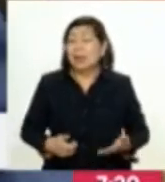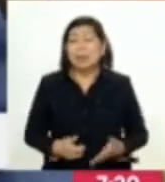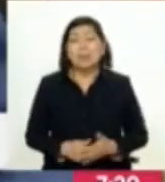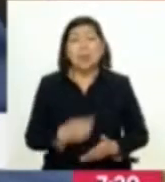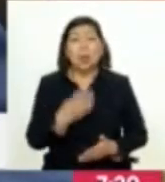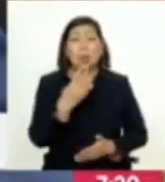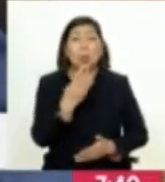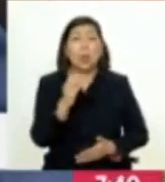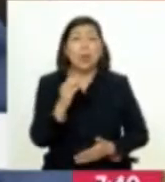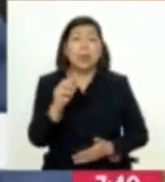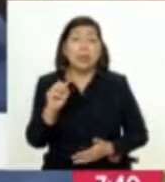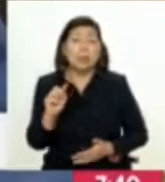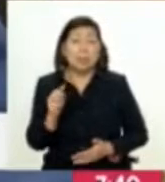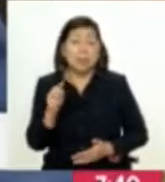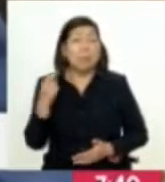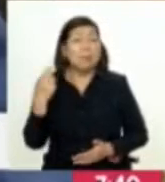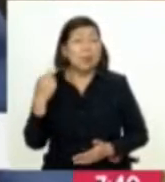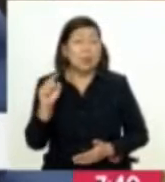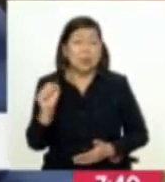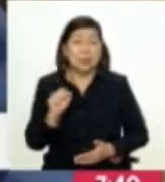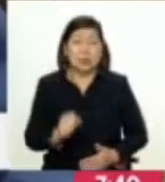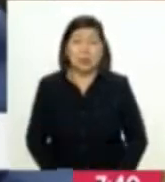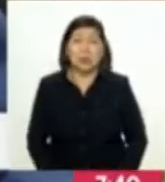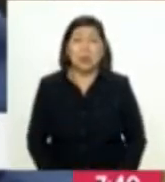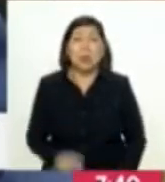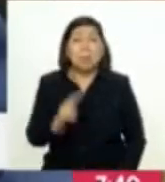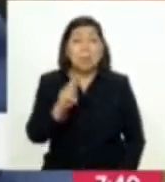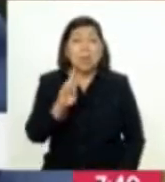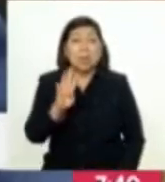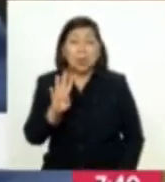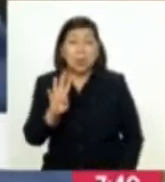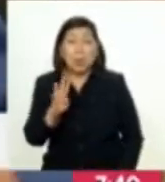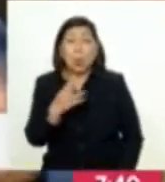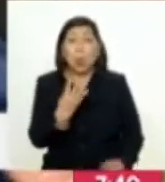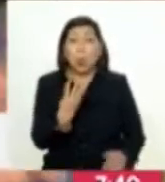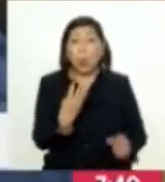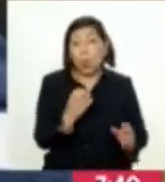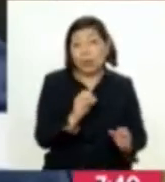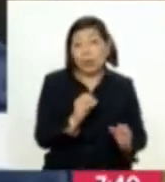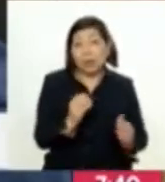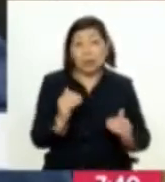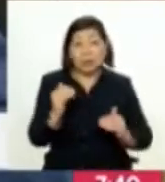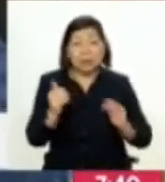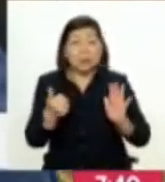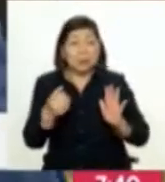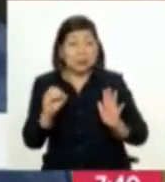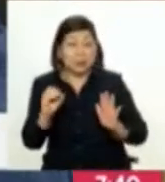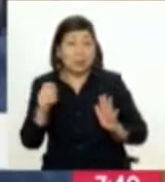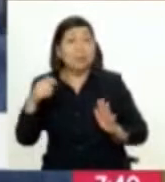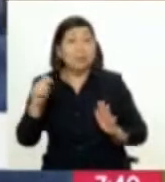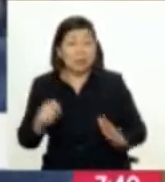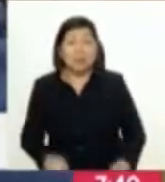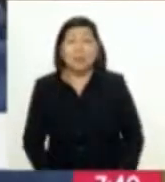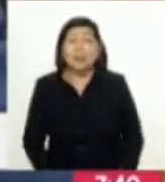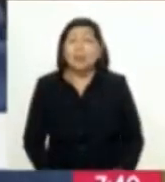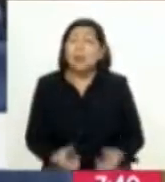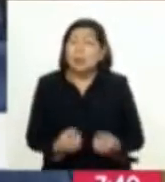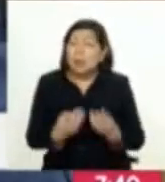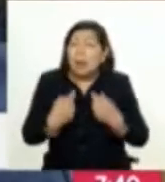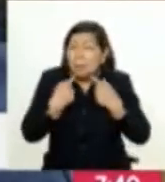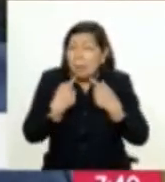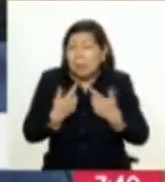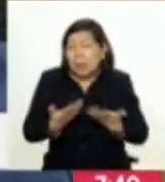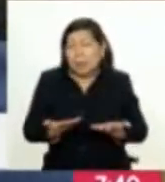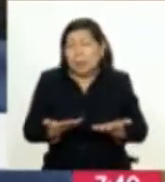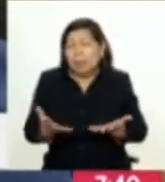es 40 mil millones de soles, ¿no? 24 mil de 40 mil es como si fuera el 60%. Sí. Miren la cantidad de plata